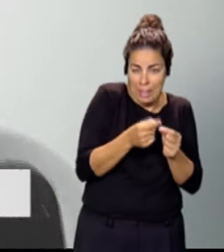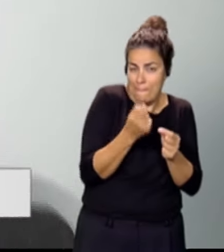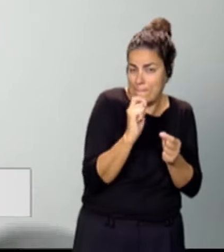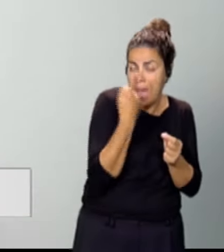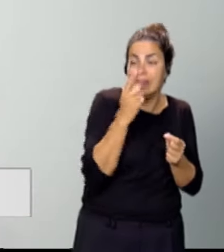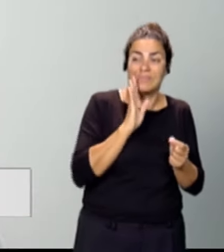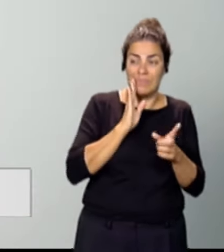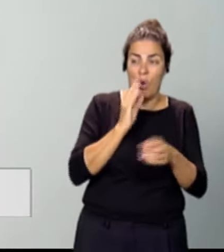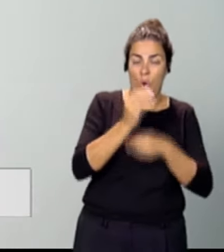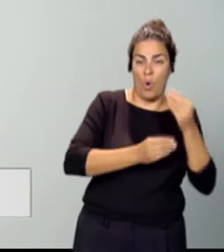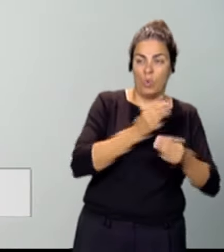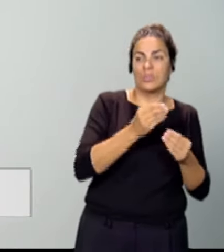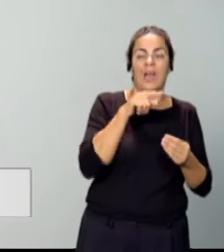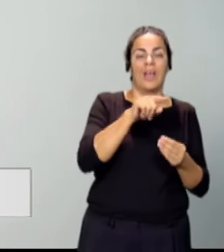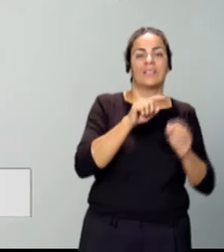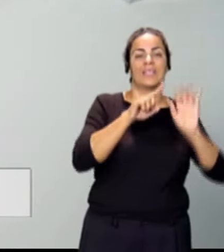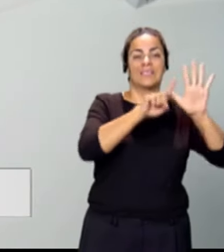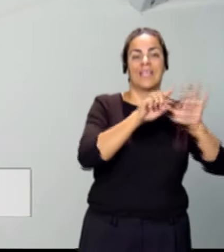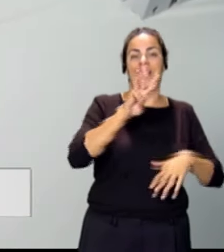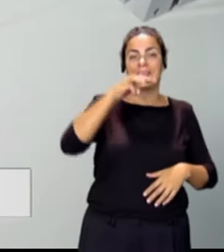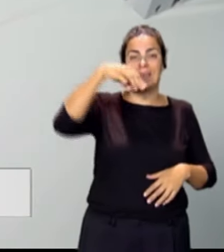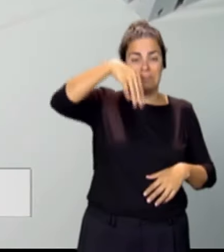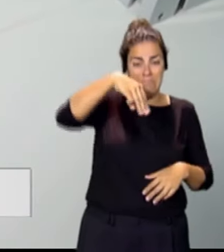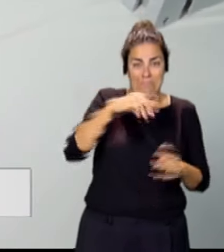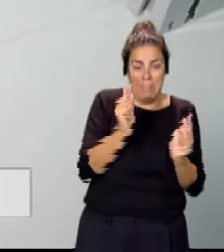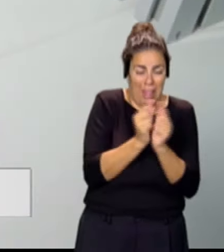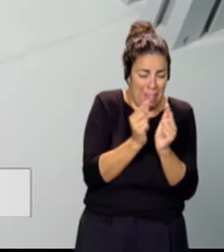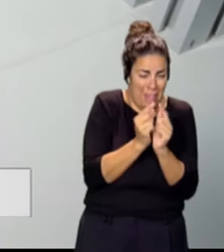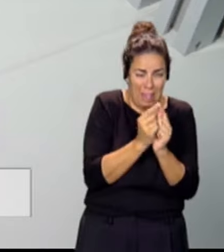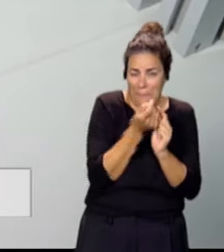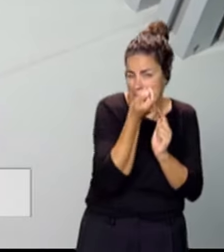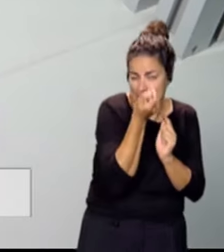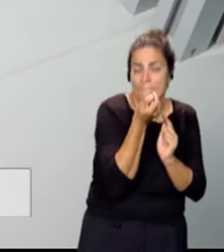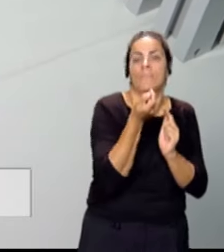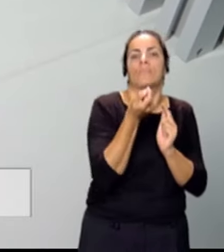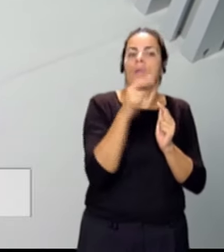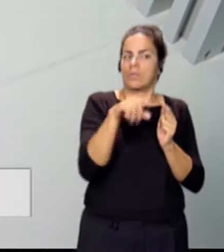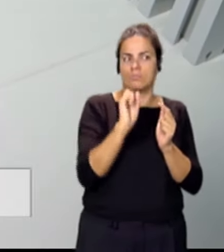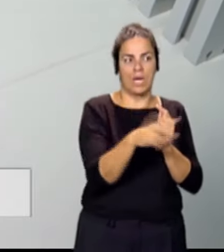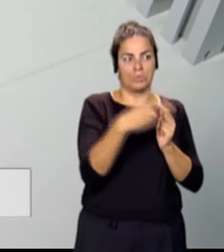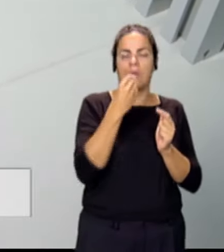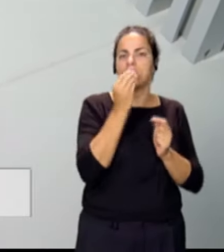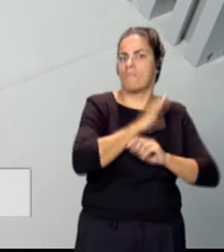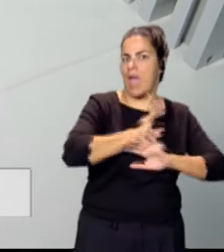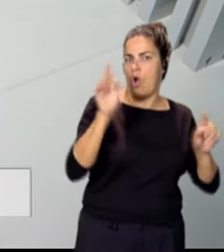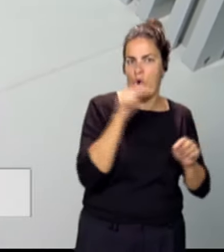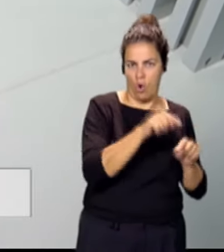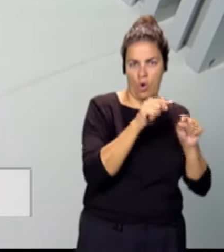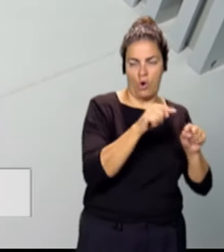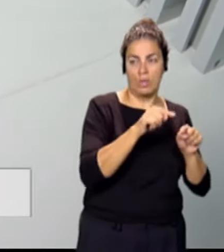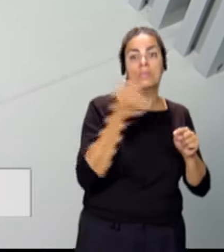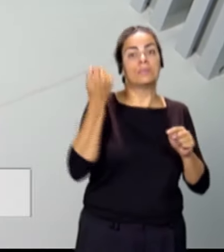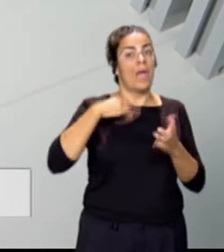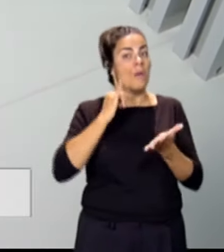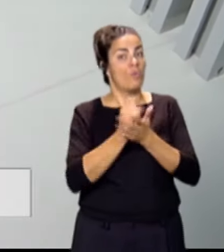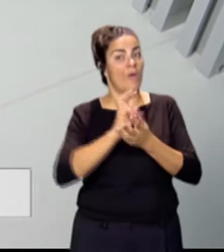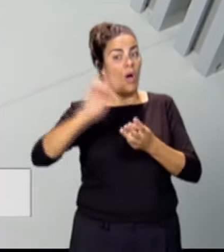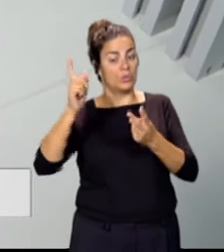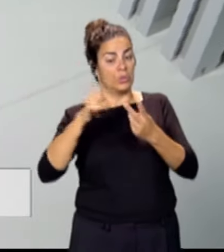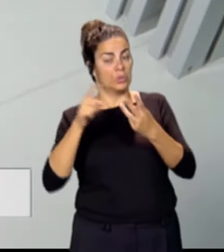Elena tiene menos de 63 micras de diámetro y es la que mejor resultado Nos está dando hemos expuesto otros dos tipos de